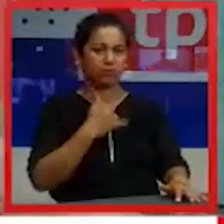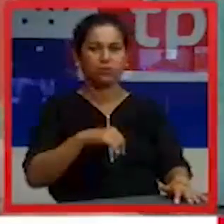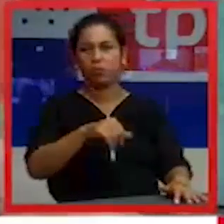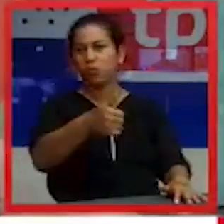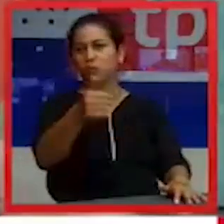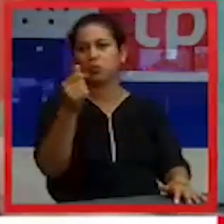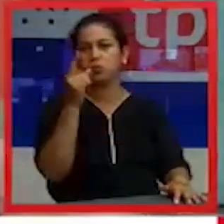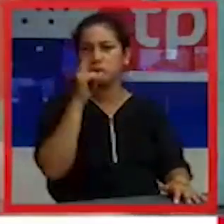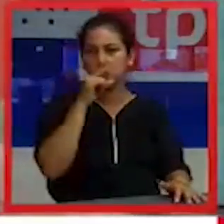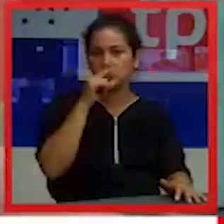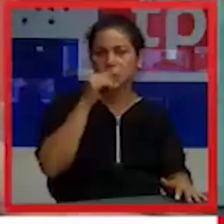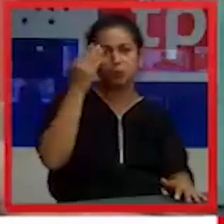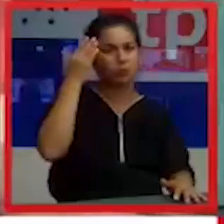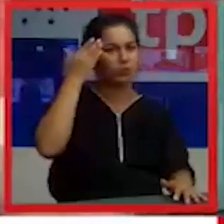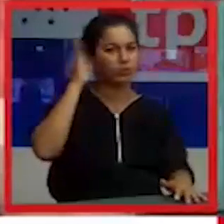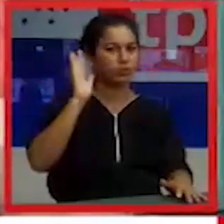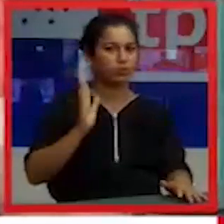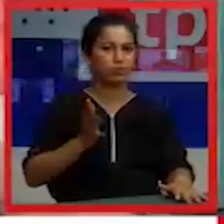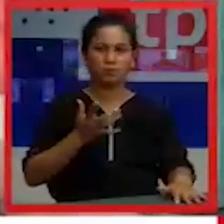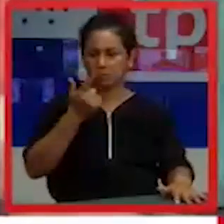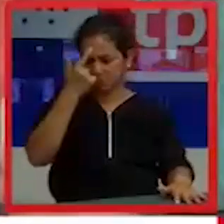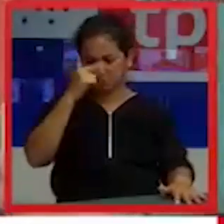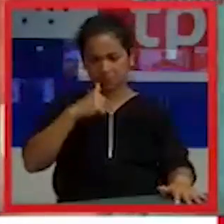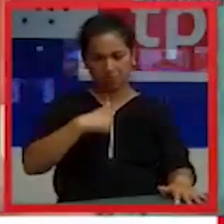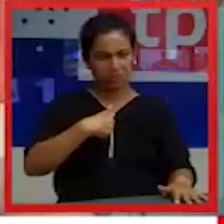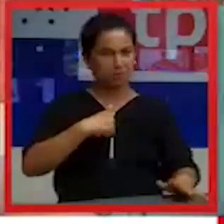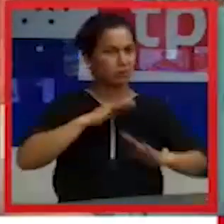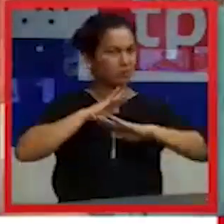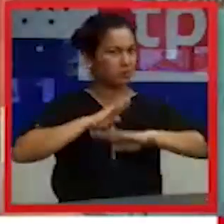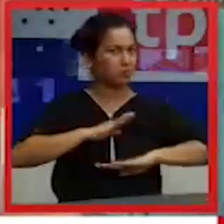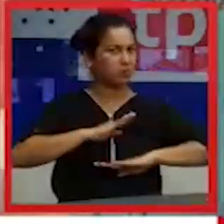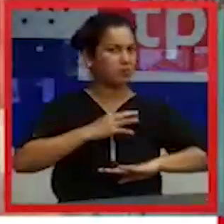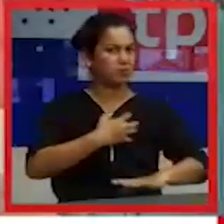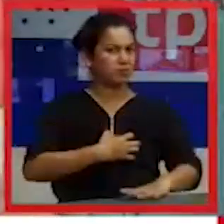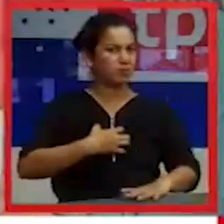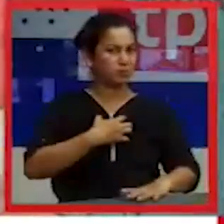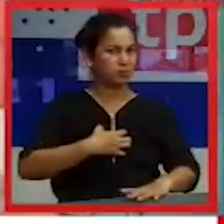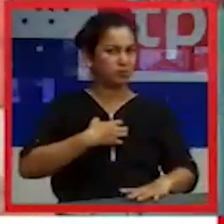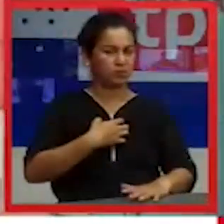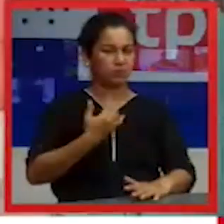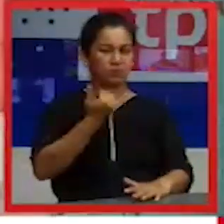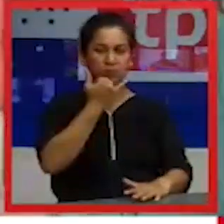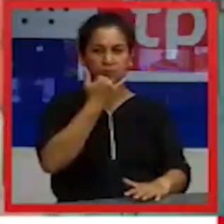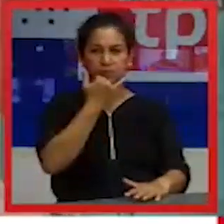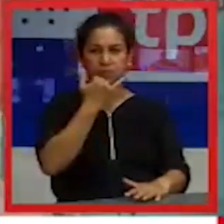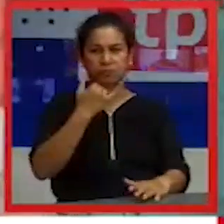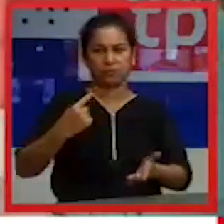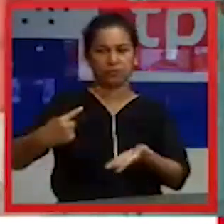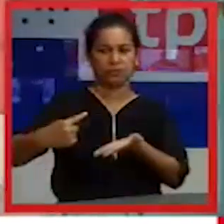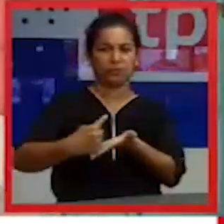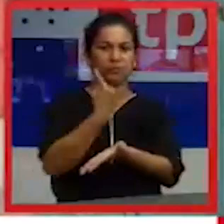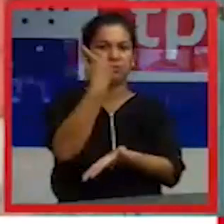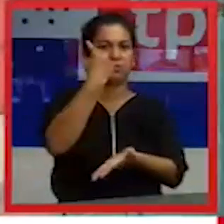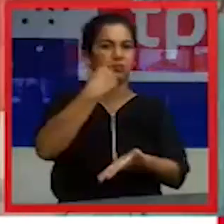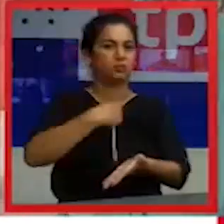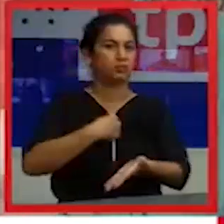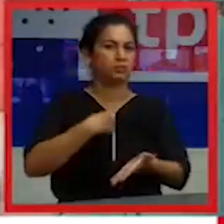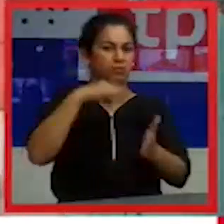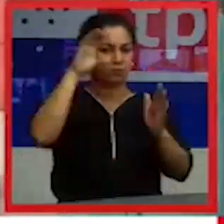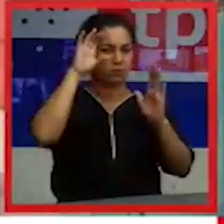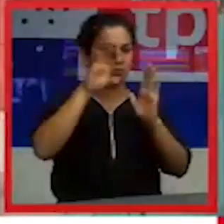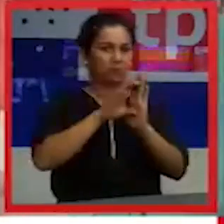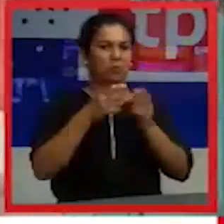mal gusto, ¿no? Porque para mí fue de mal gusto, digamos. No sé si la persona que fue a hacerlo eso lo hizo para dañar mi imagen o...